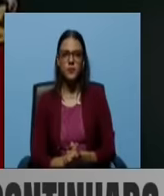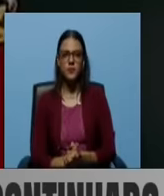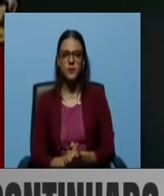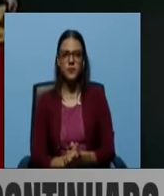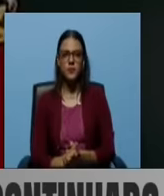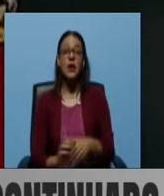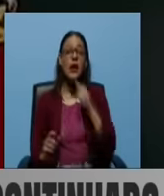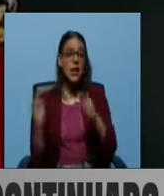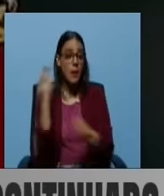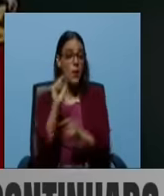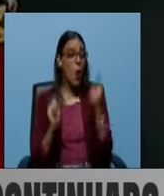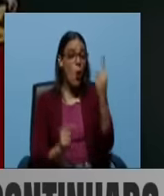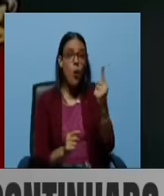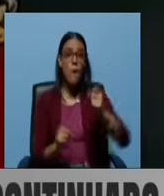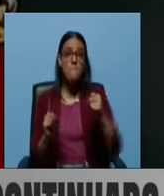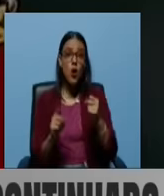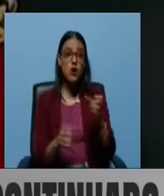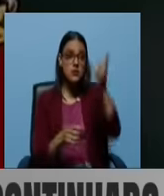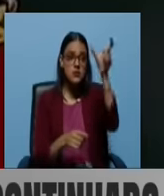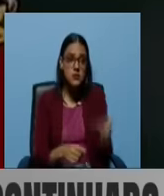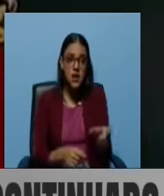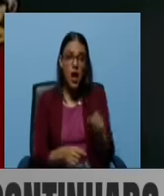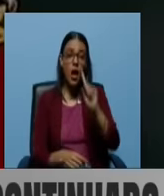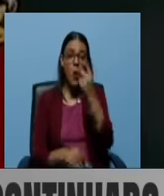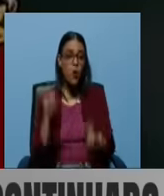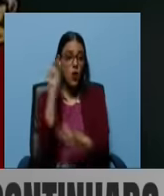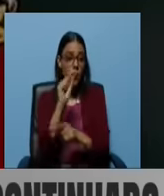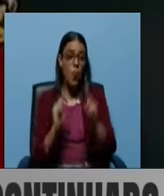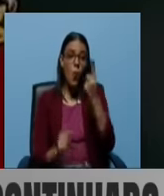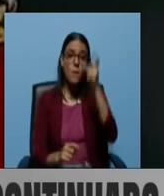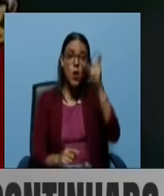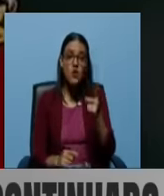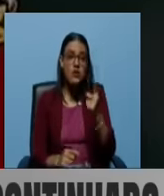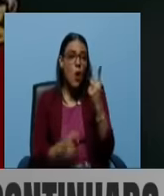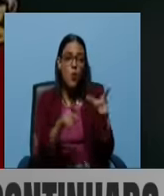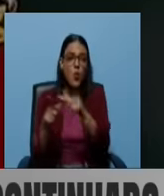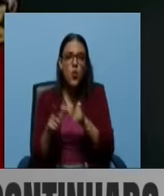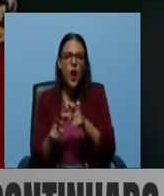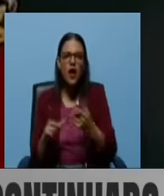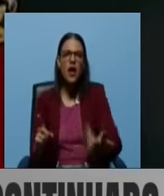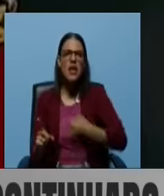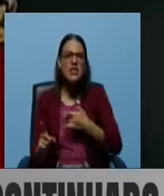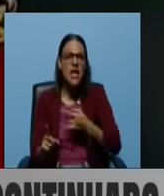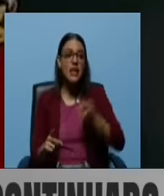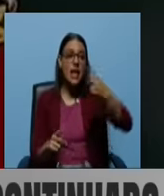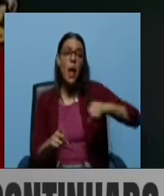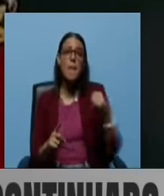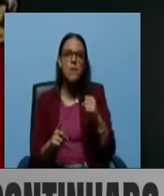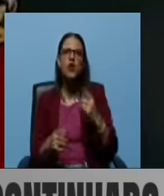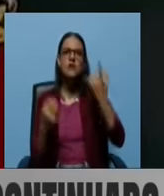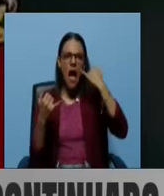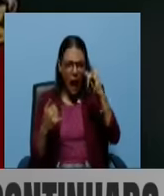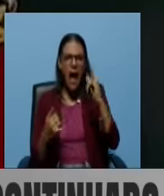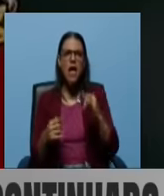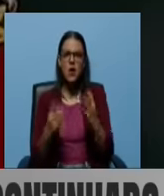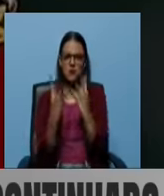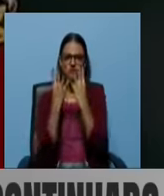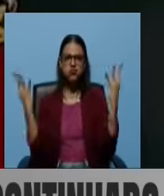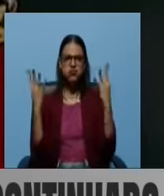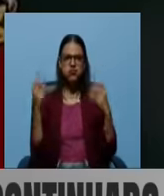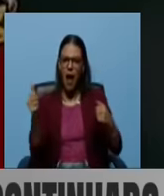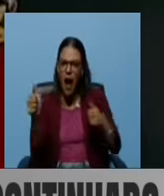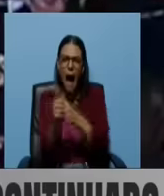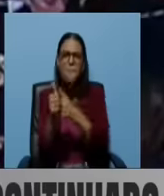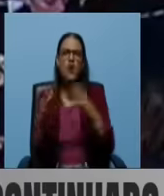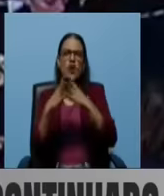El que se meta con un policía en cualquier lugar debe sentir ese policía que sus compañeros lo apoyan en todos